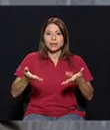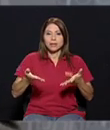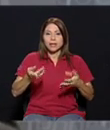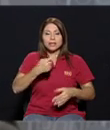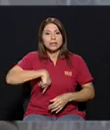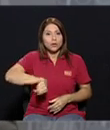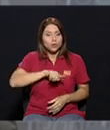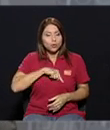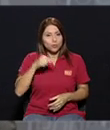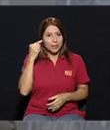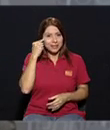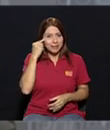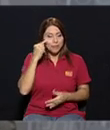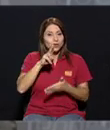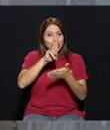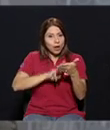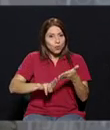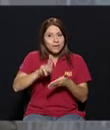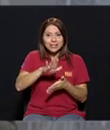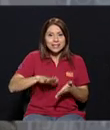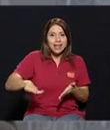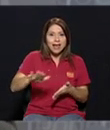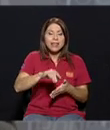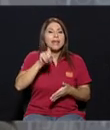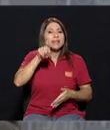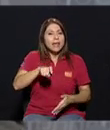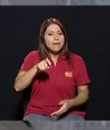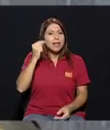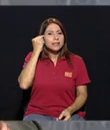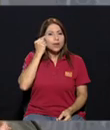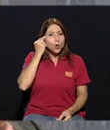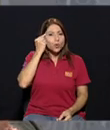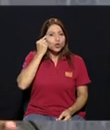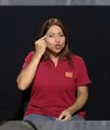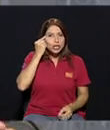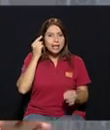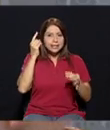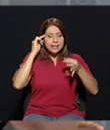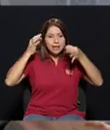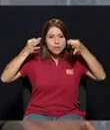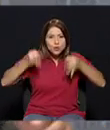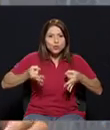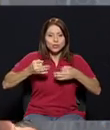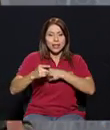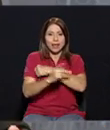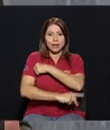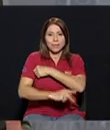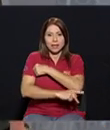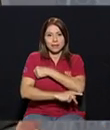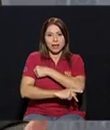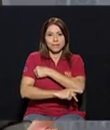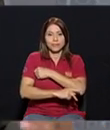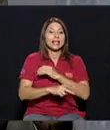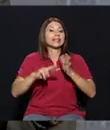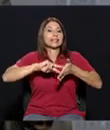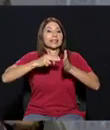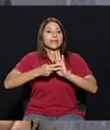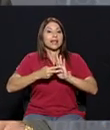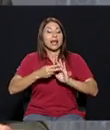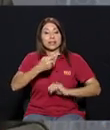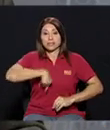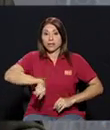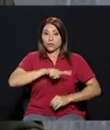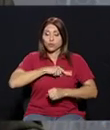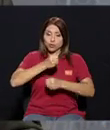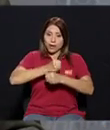Sí pensamos que la universidad debe ser conciencia, decimos nosotros, conciencia lúcida de la patria. Es decir, si nosotros